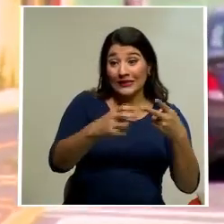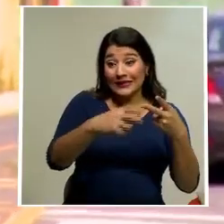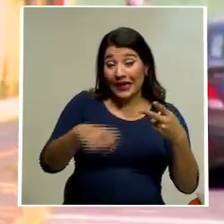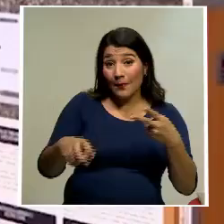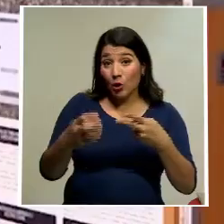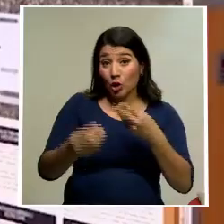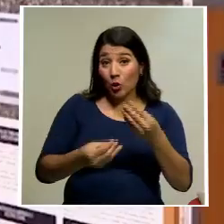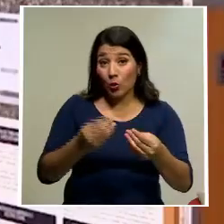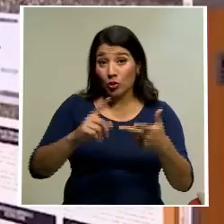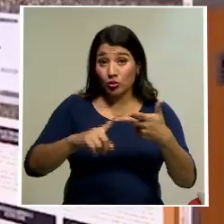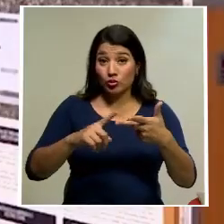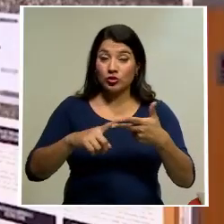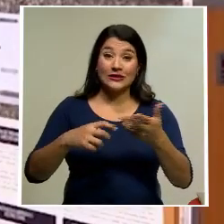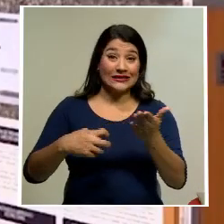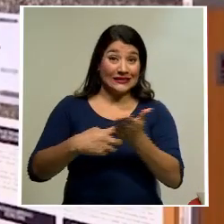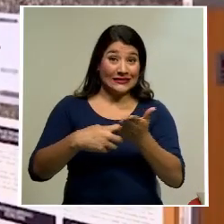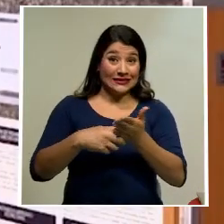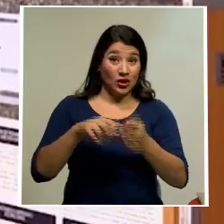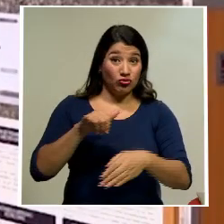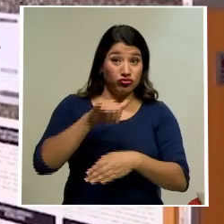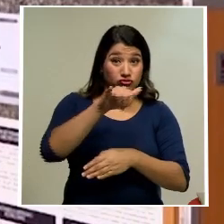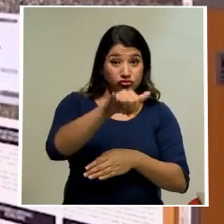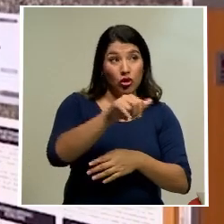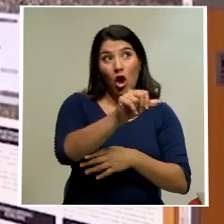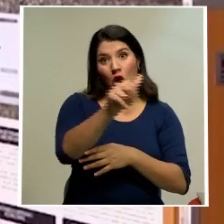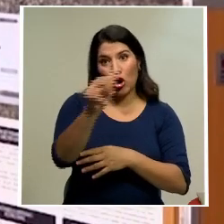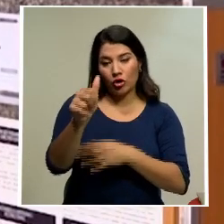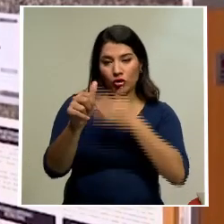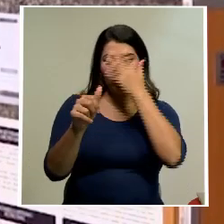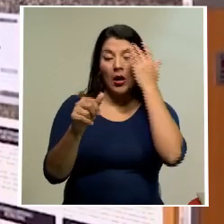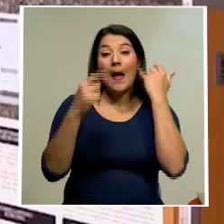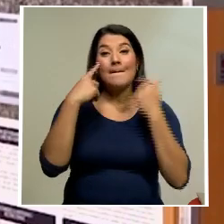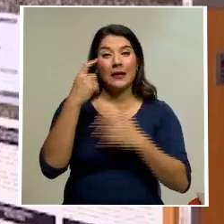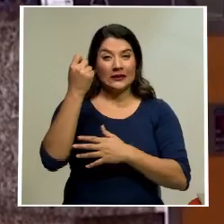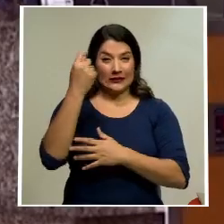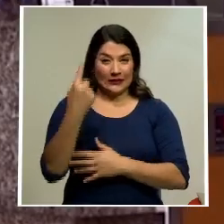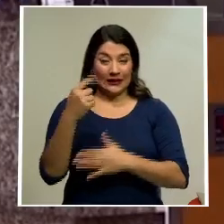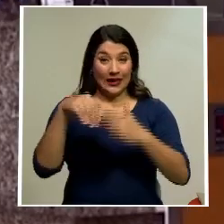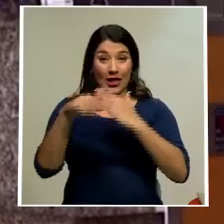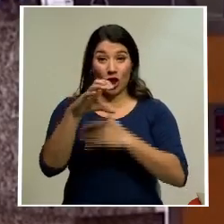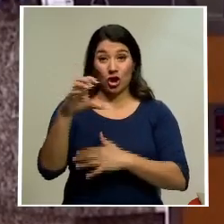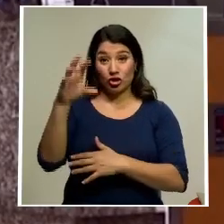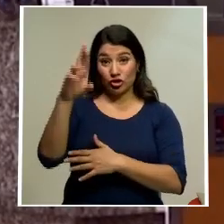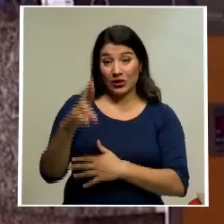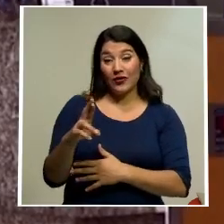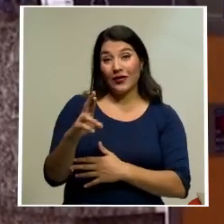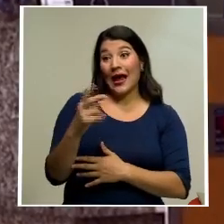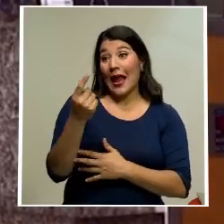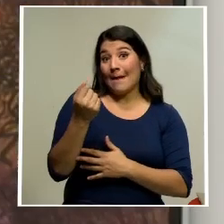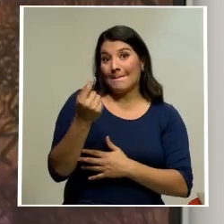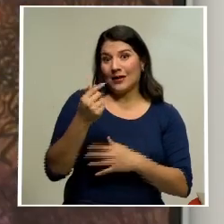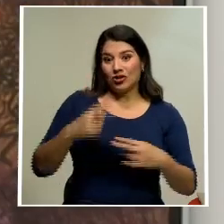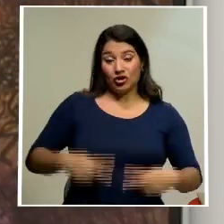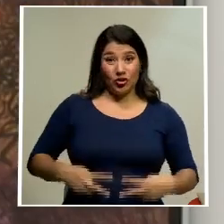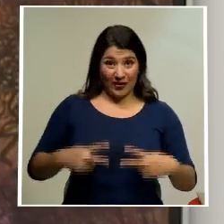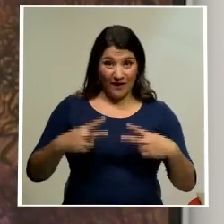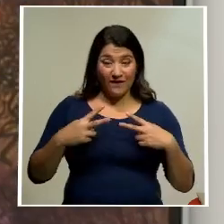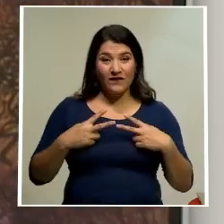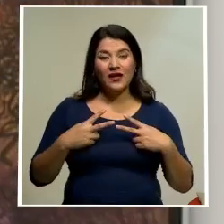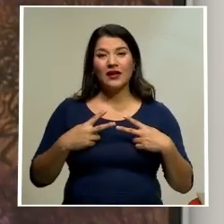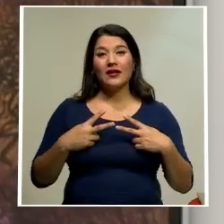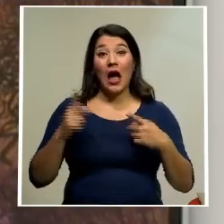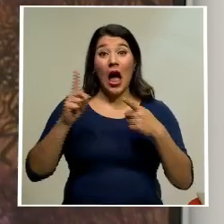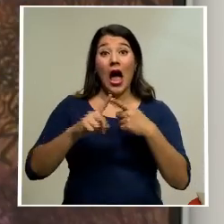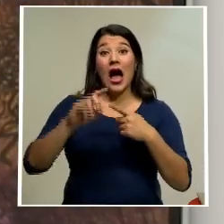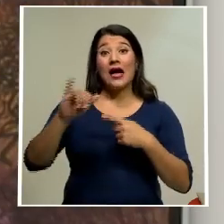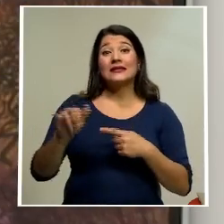productos, tiquetes aéreos, entre otros. Para tener una idea, a nivel nacional, la inflación medida por el índice de precios al consumidor al mes de